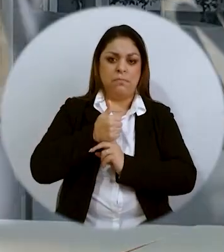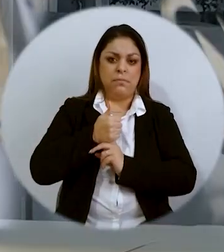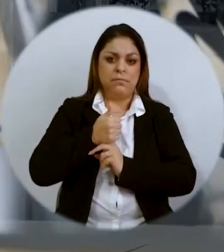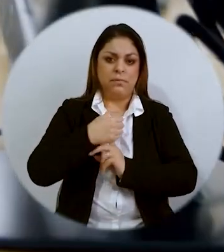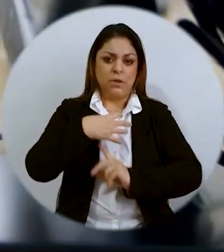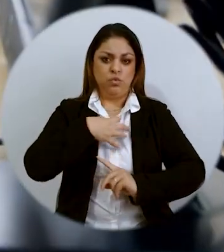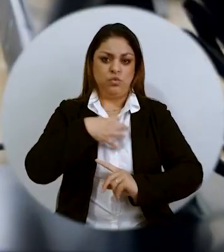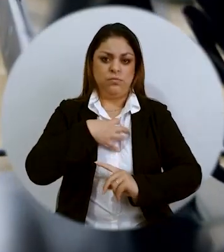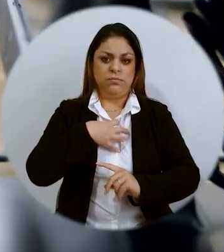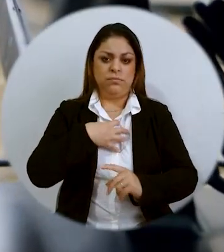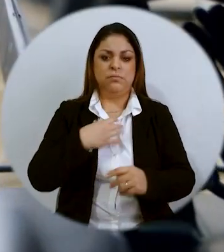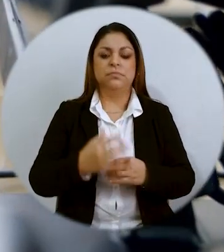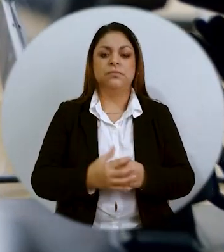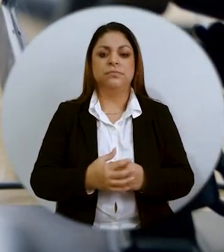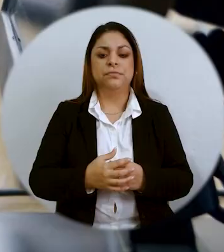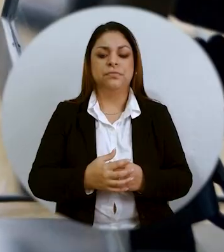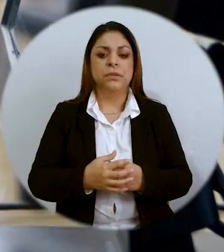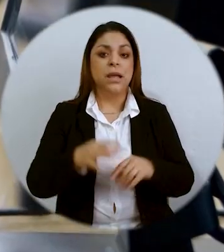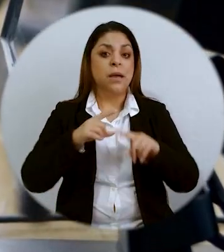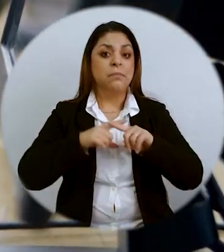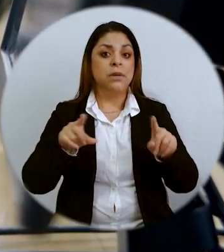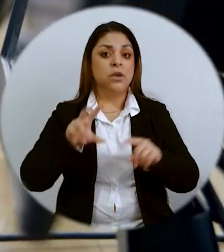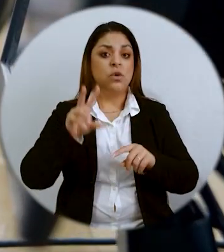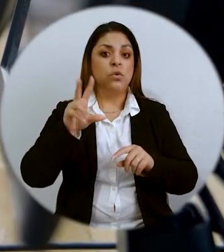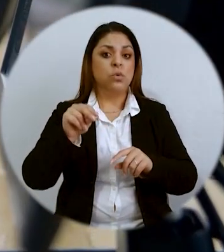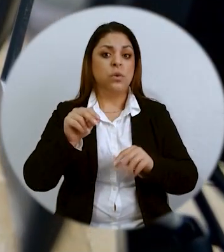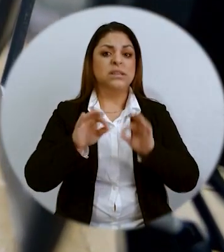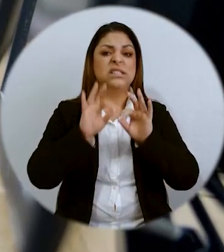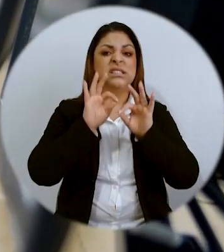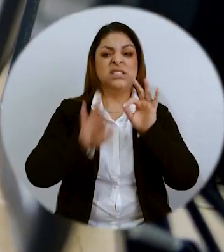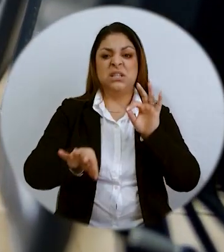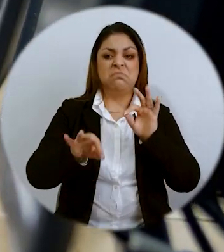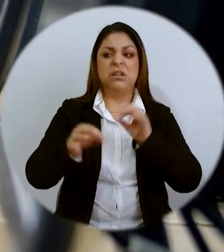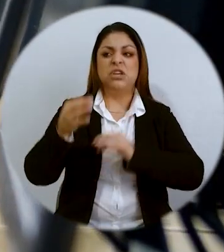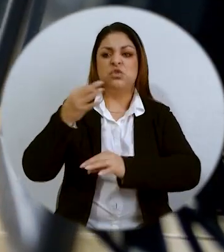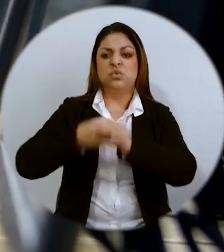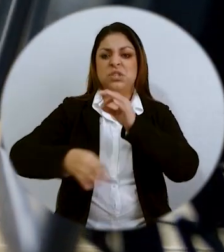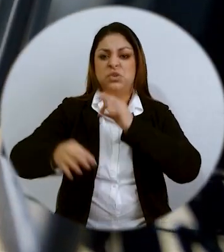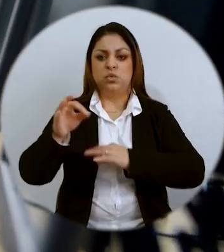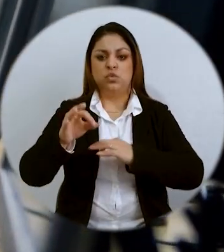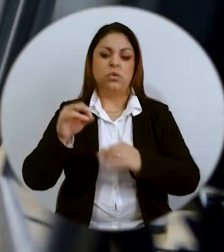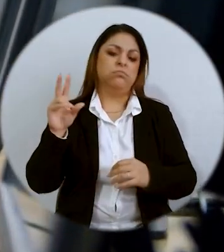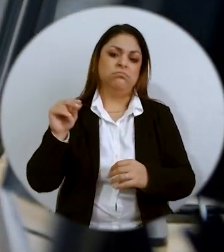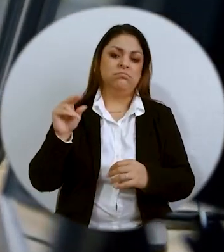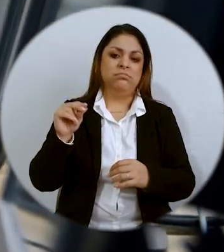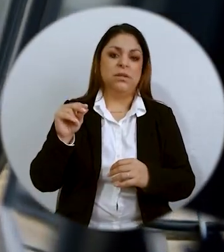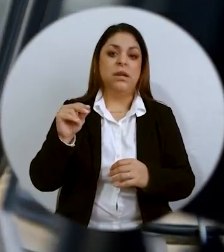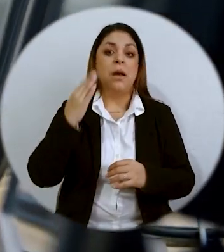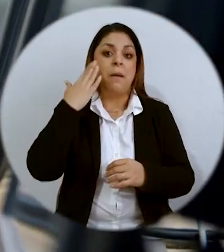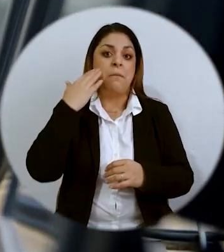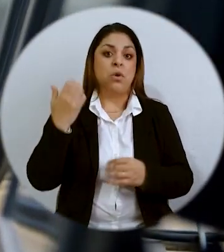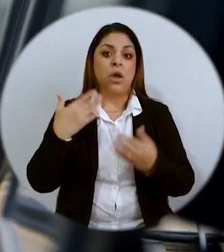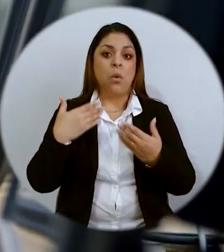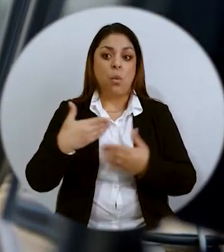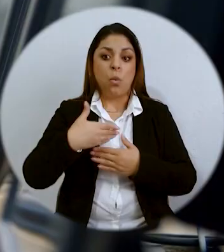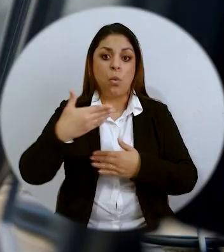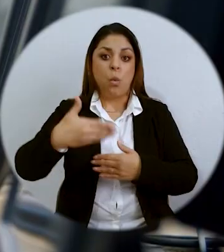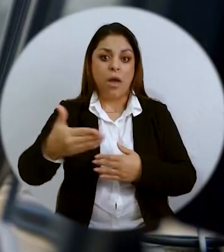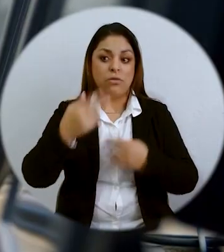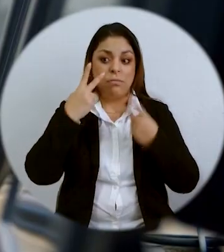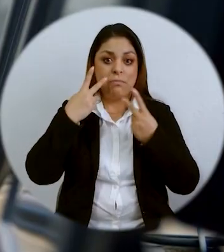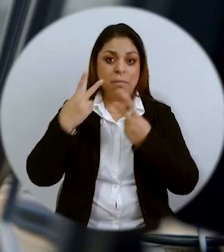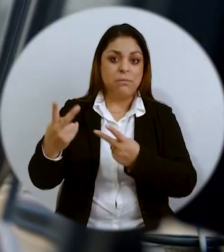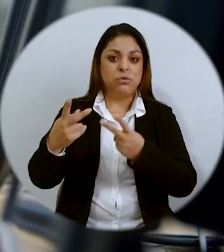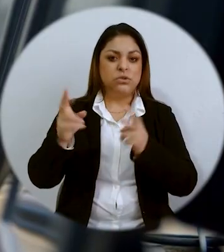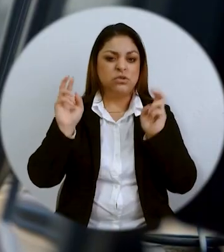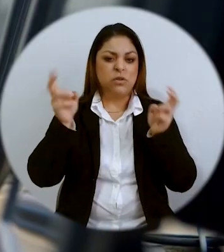que no vaya a ser una simple sustitución, porque inclusive cuando lo vemos vinculado al